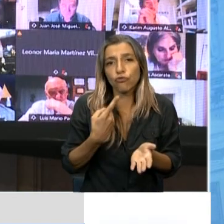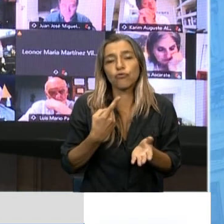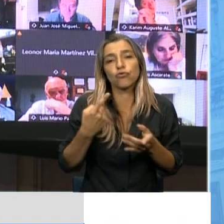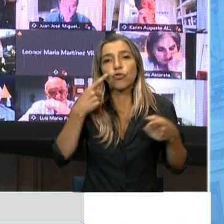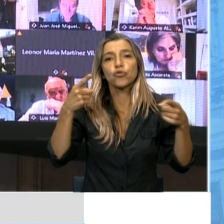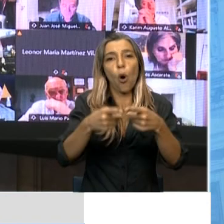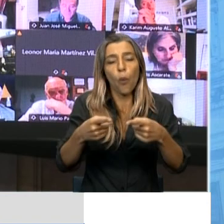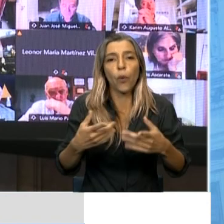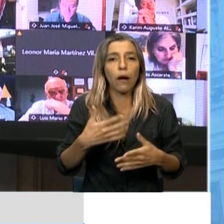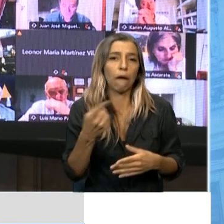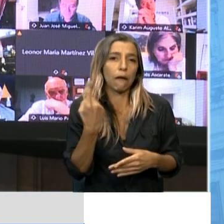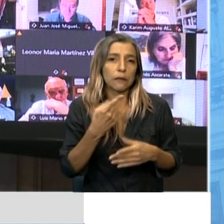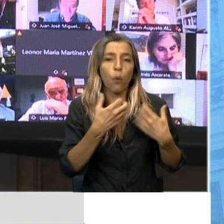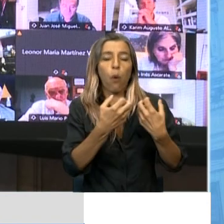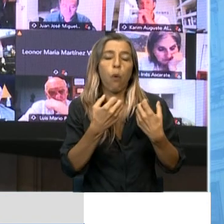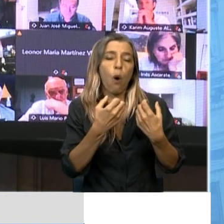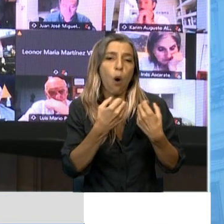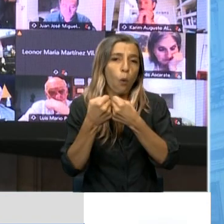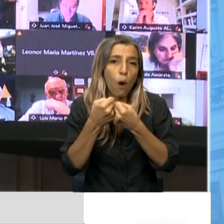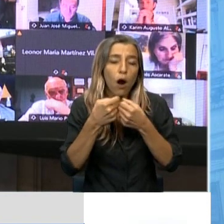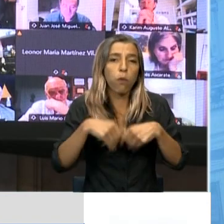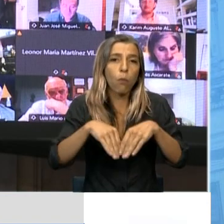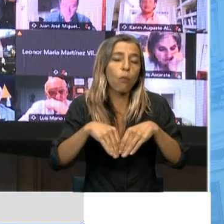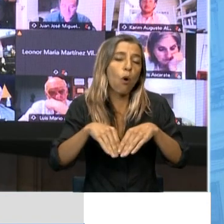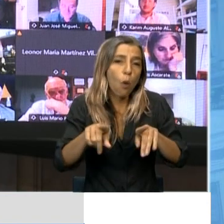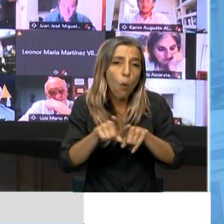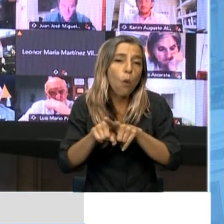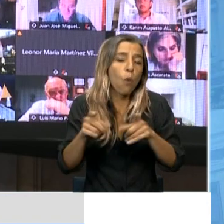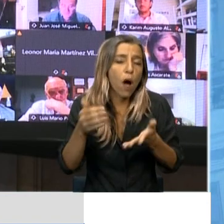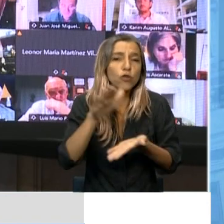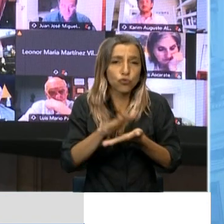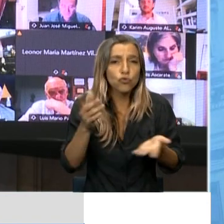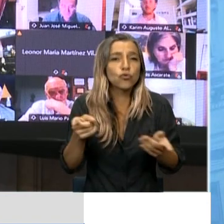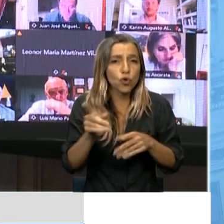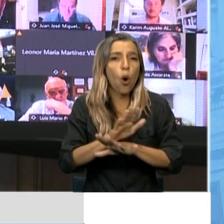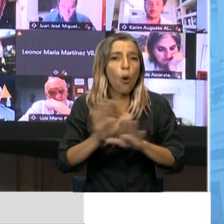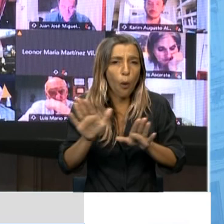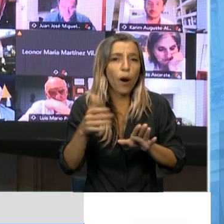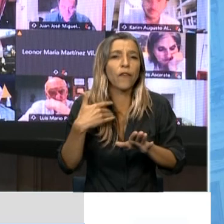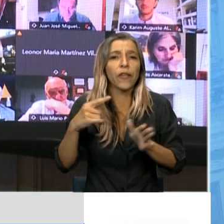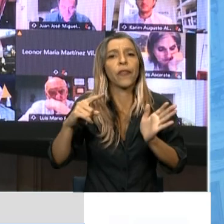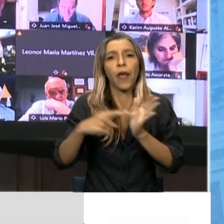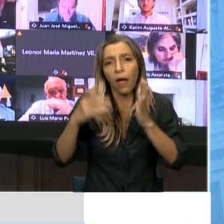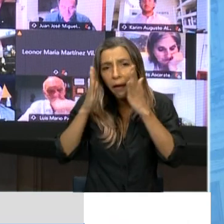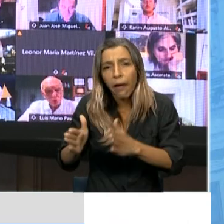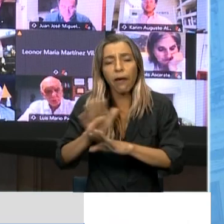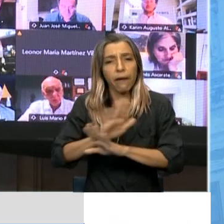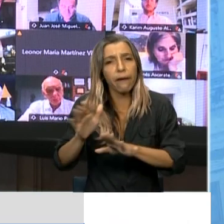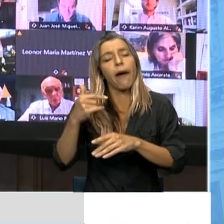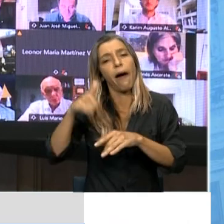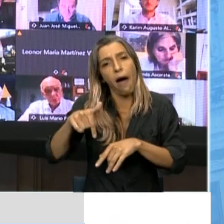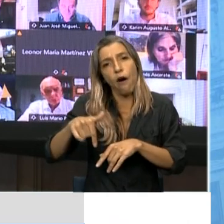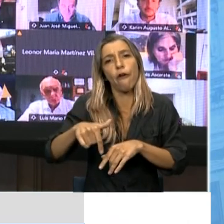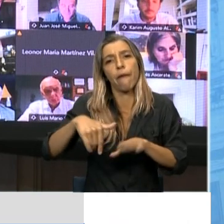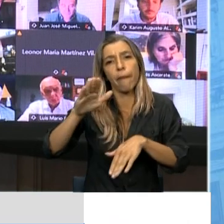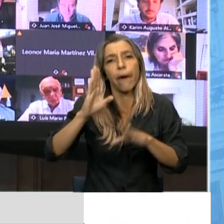ese objetivo de declaración y de descentralización. Esta es la aclaración que quería hacer, y en todo caso, cuando se trate en particular,